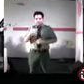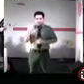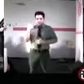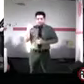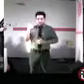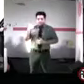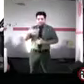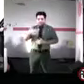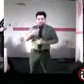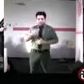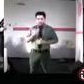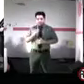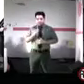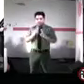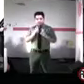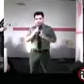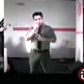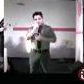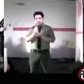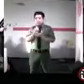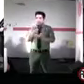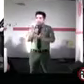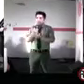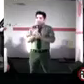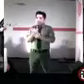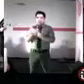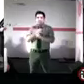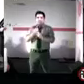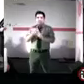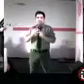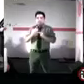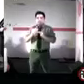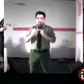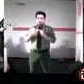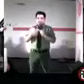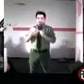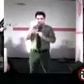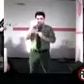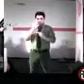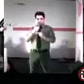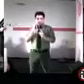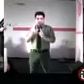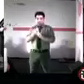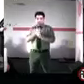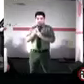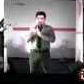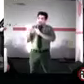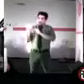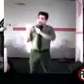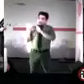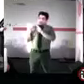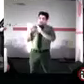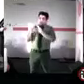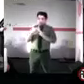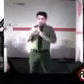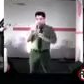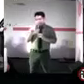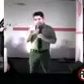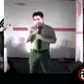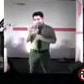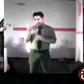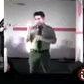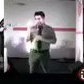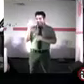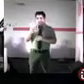Se encuentra la violencia en Tamaulipas. Pues la violencia, ustedes han sabido desde hace mucho tiempo de